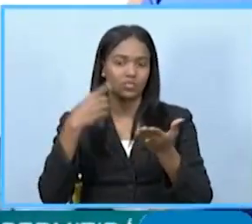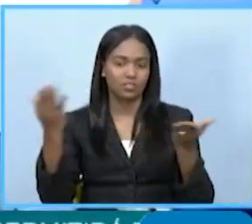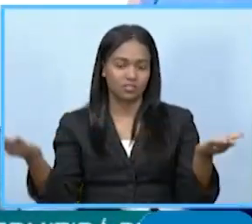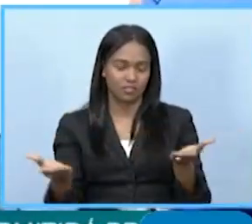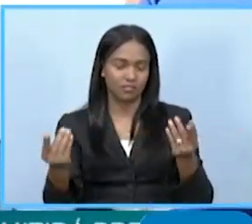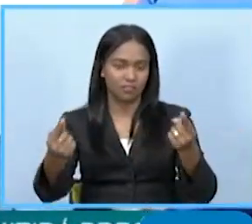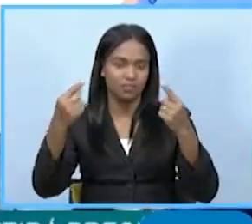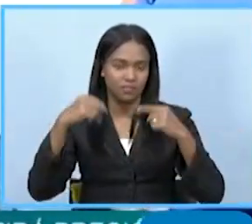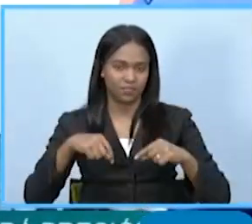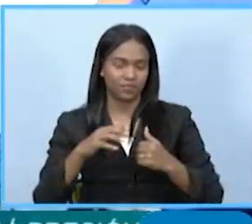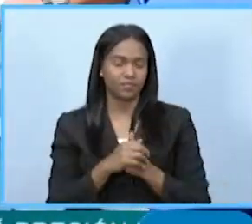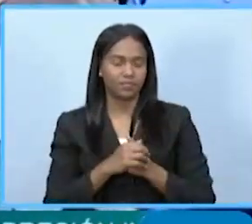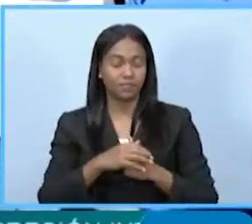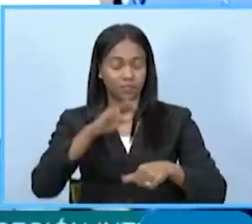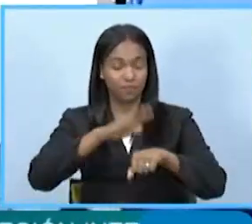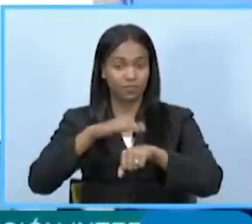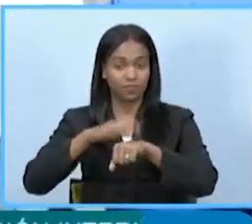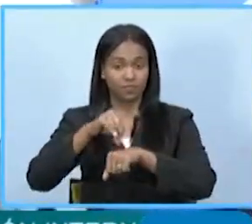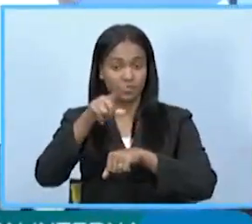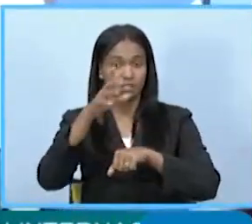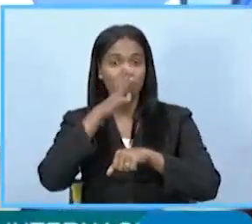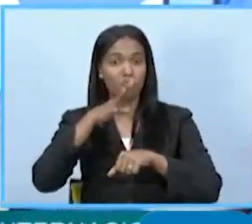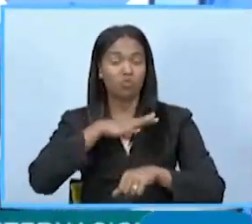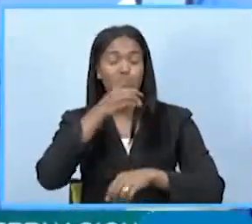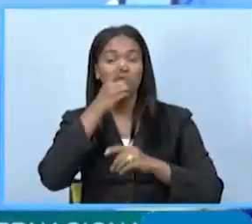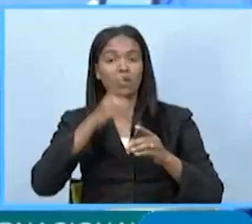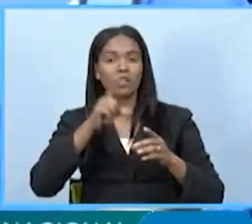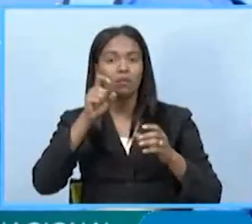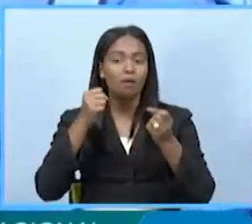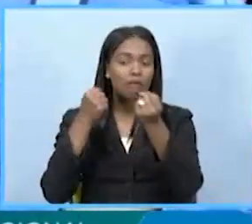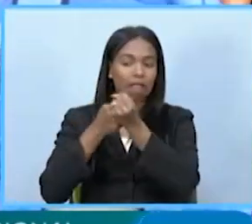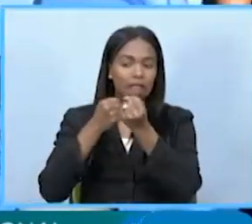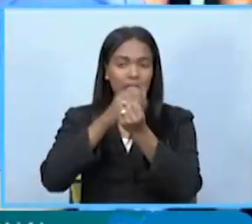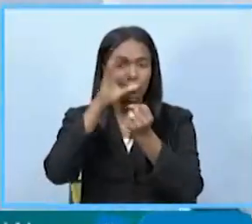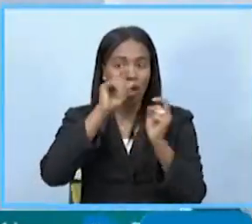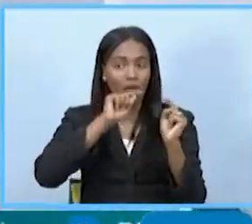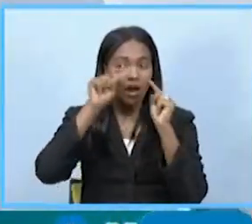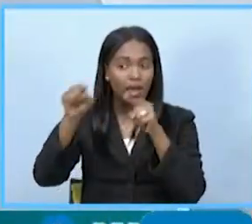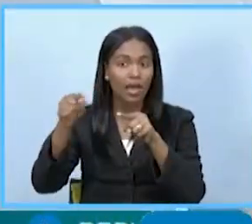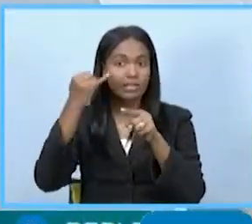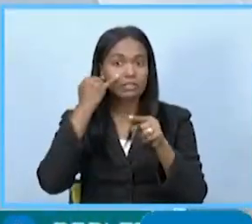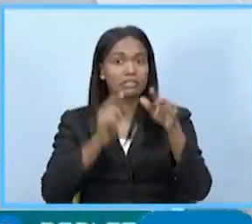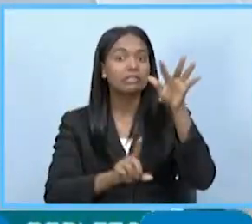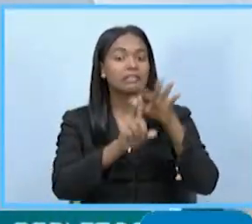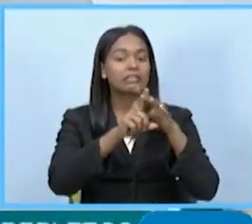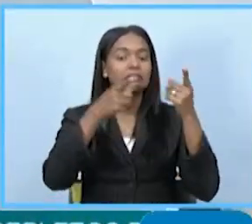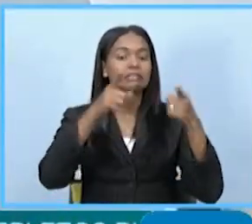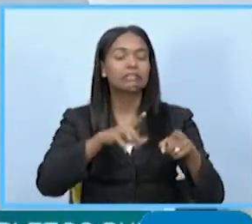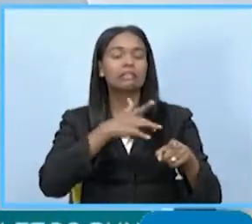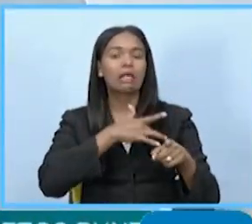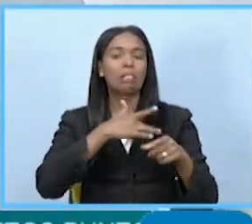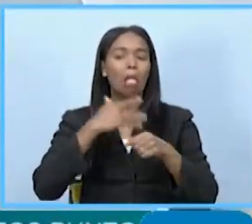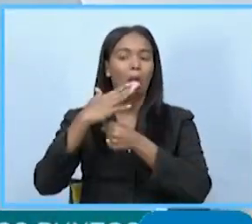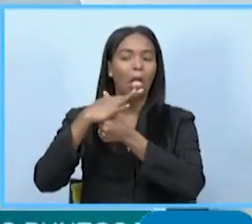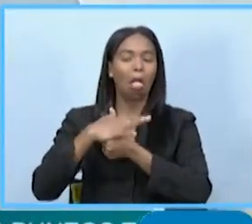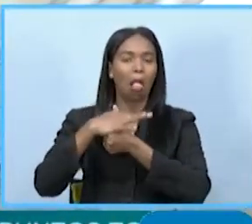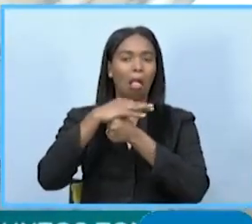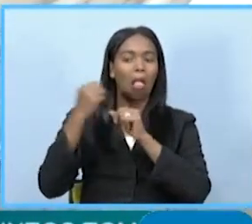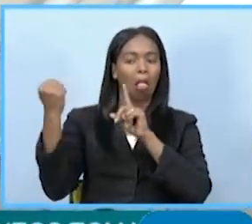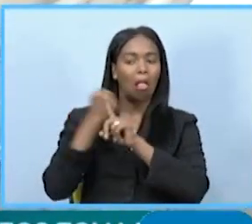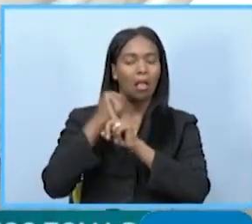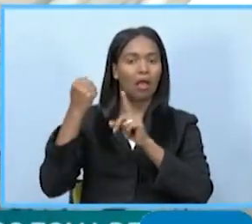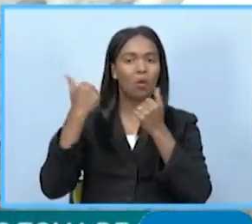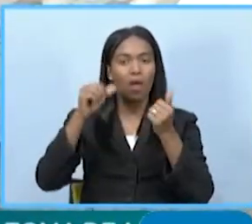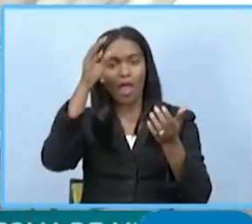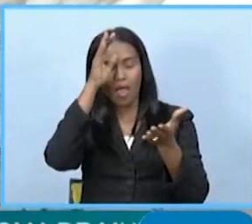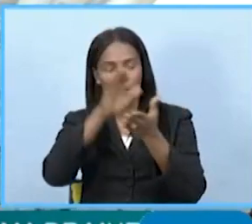acá. Exhortaron a las mujeres dominicanas a buscar asistencia de manera inmediata en caso de sentirse amenazadas para